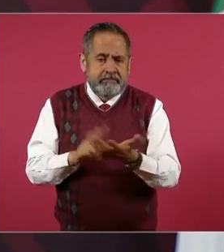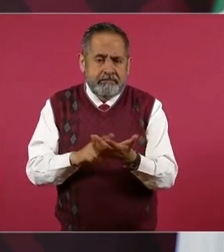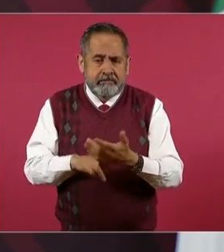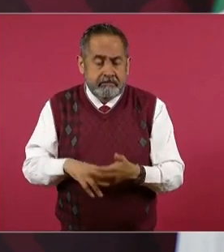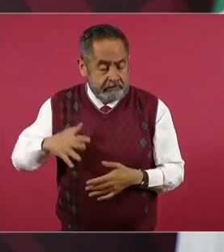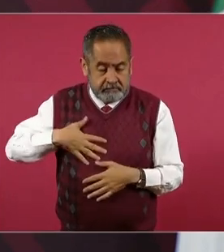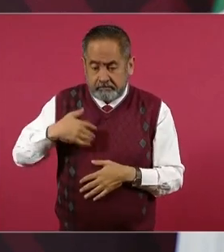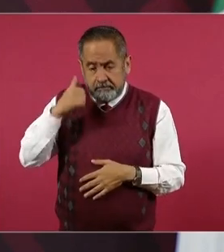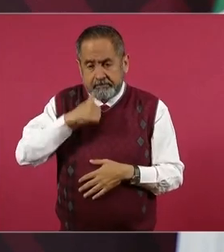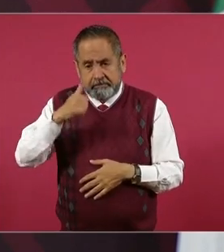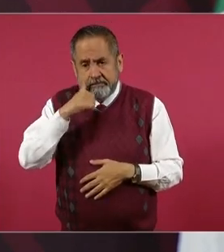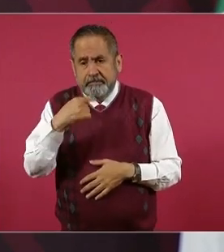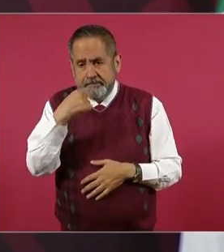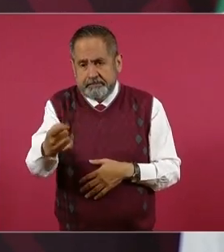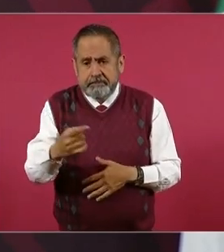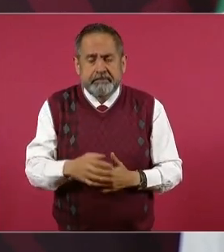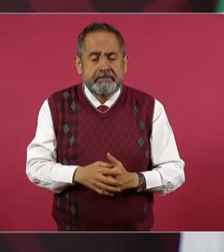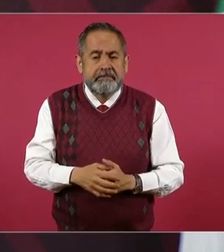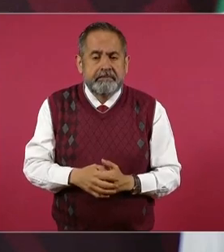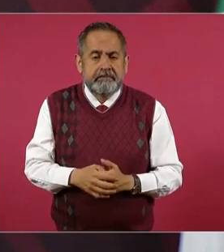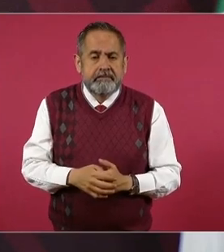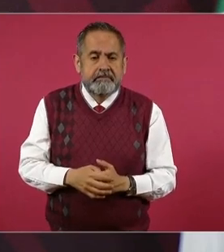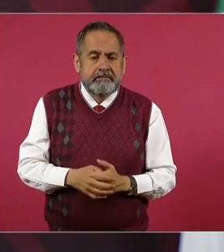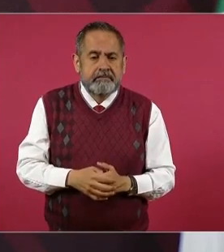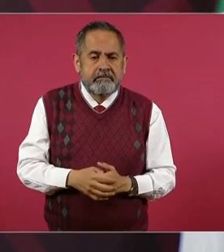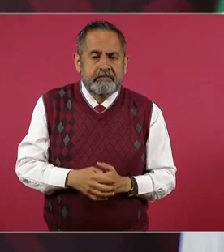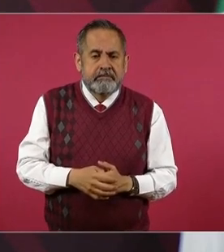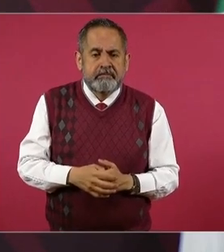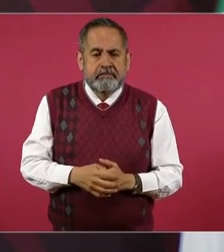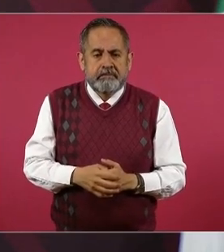Siempre he dicho, no